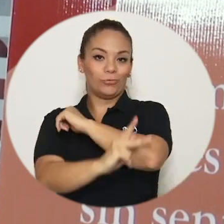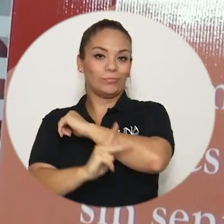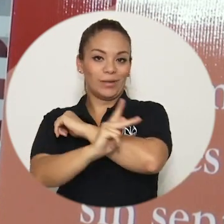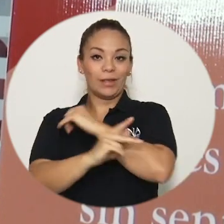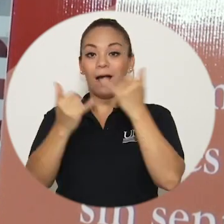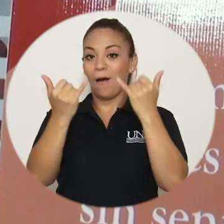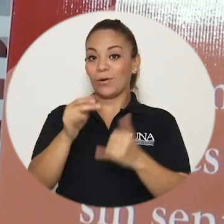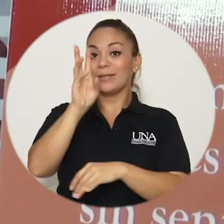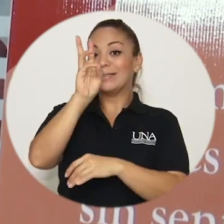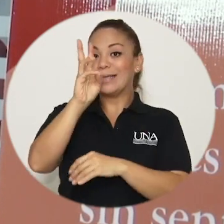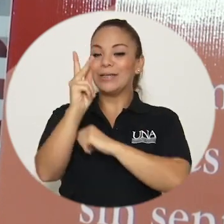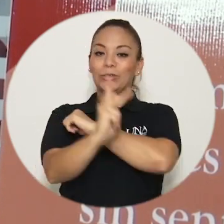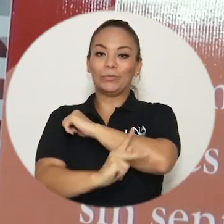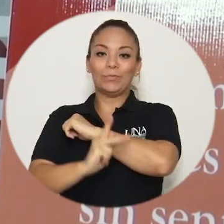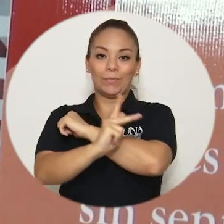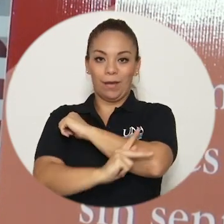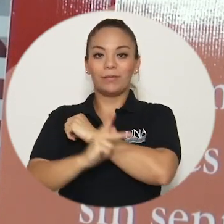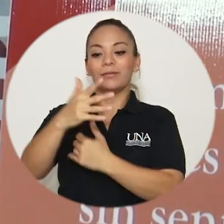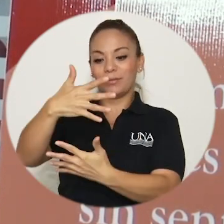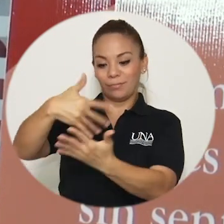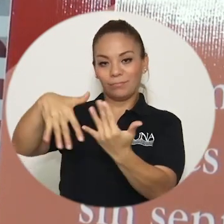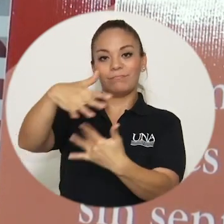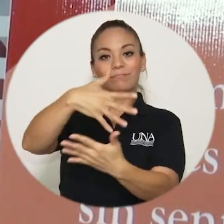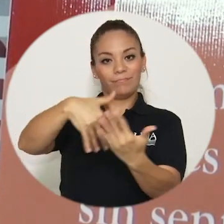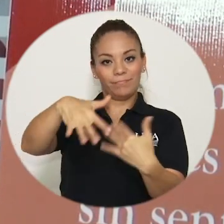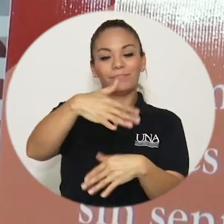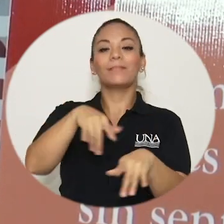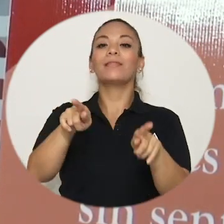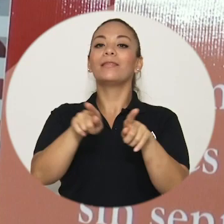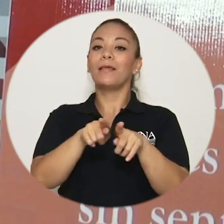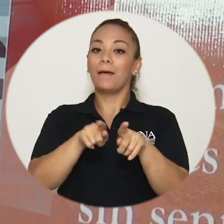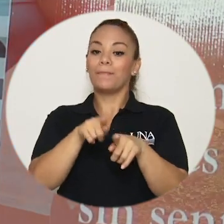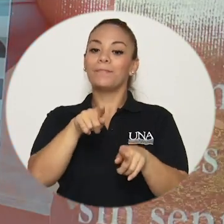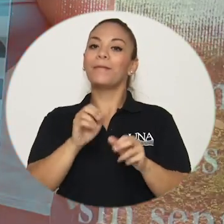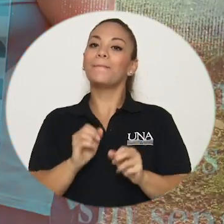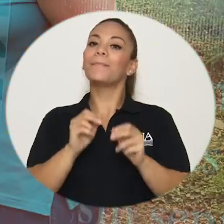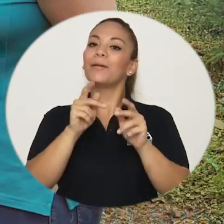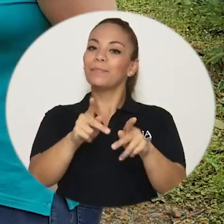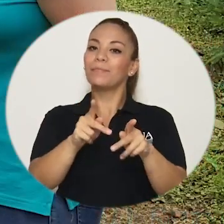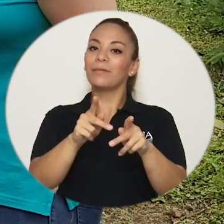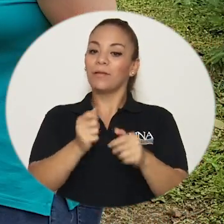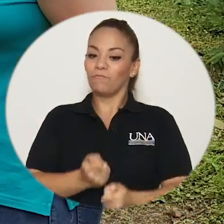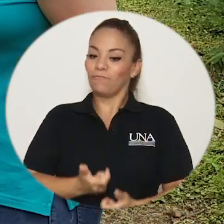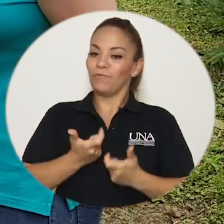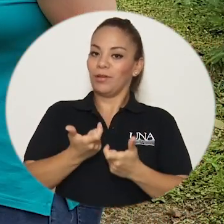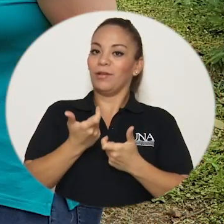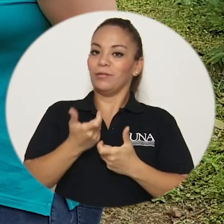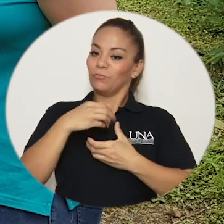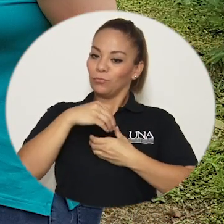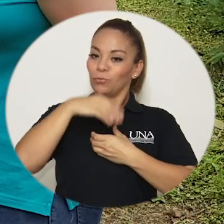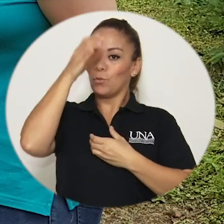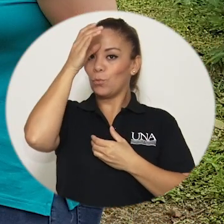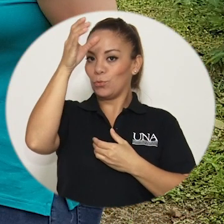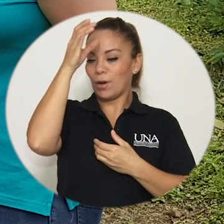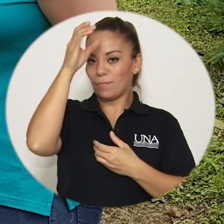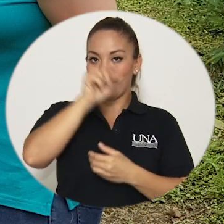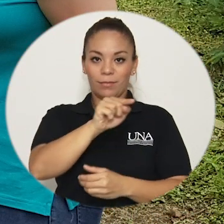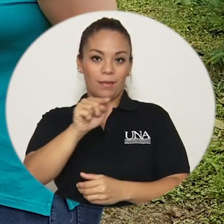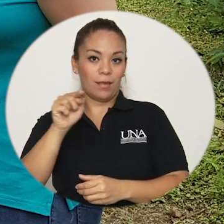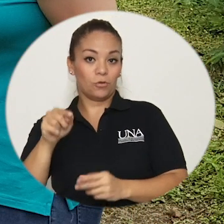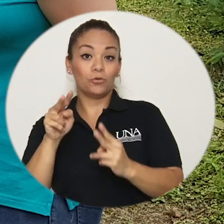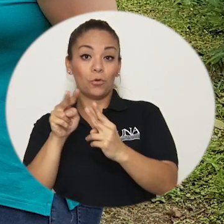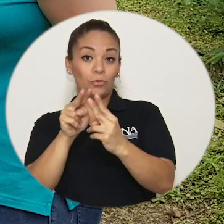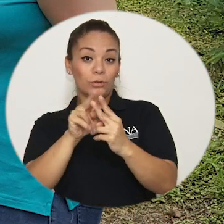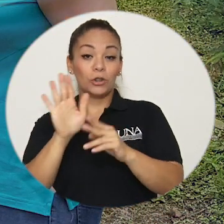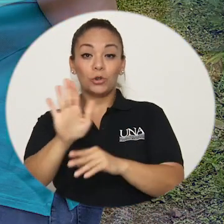En este momento somos 6 países los que estamos interactuando. También permite enriquecernos culturalmente con ellos,